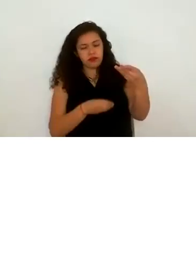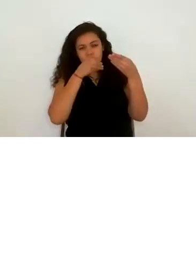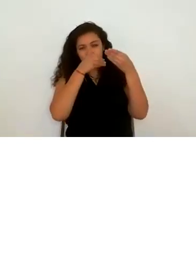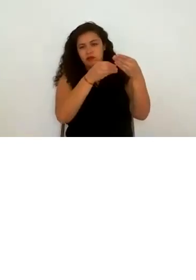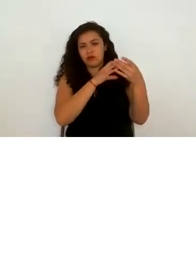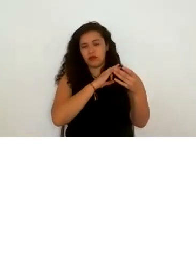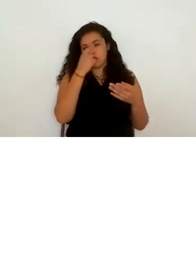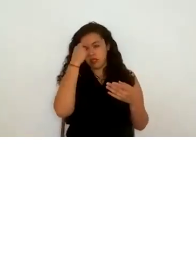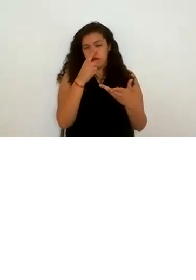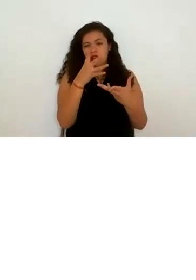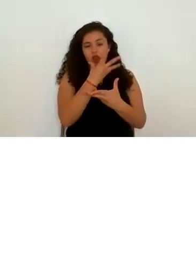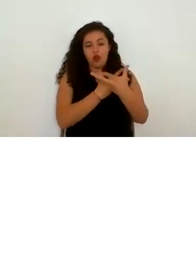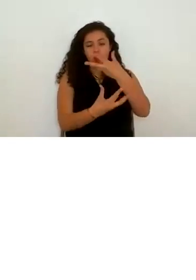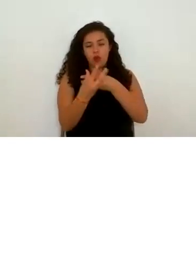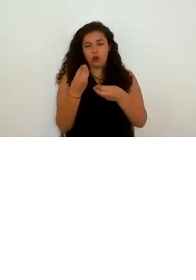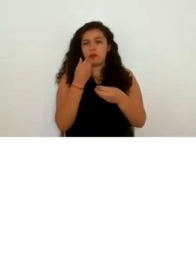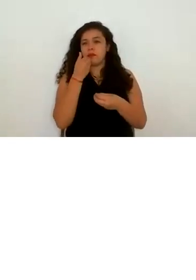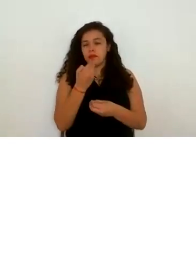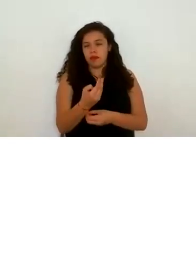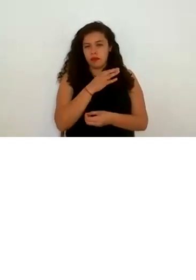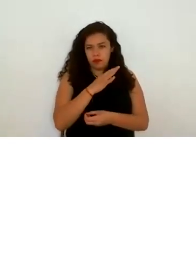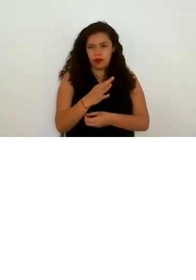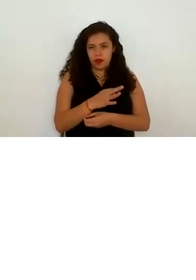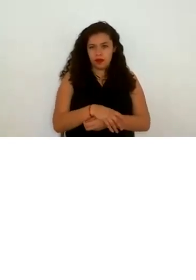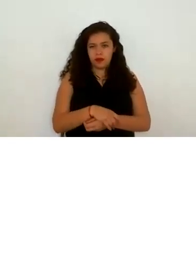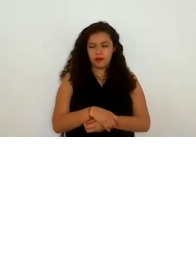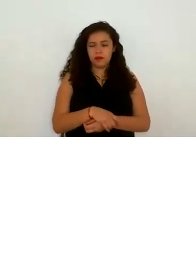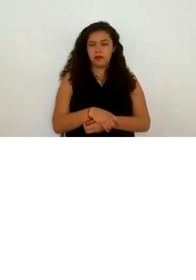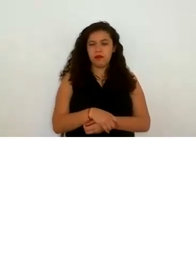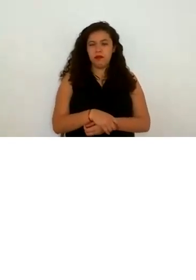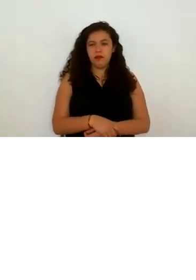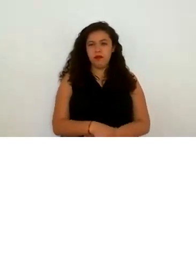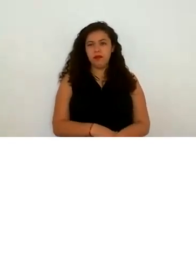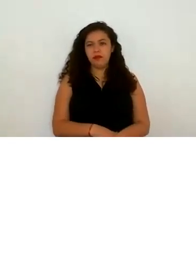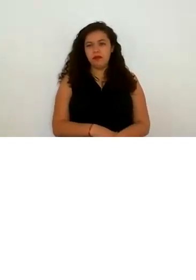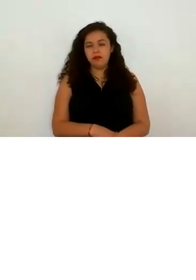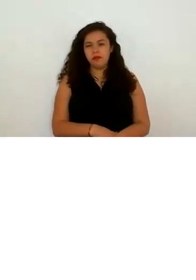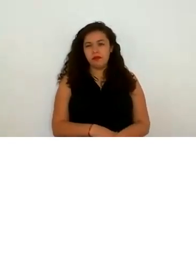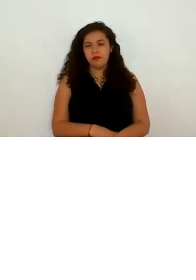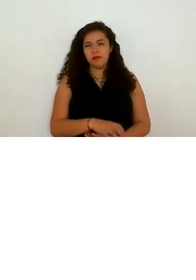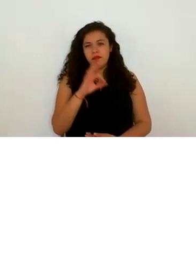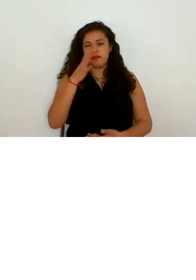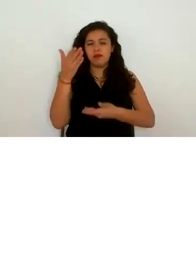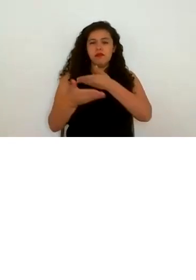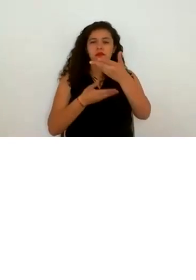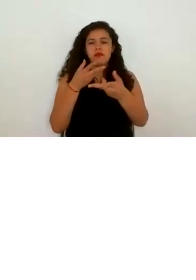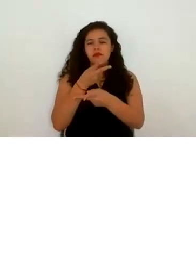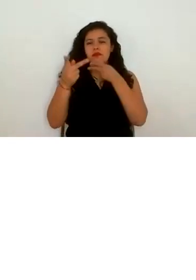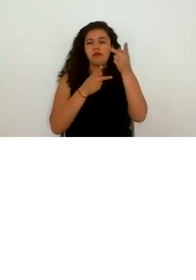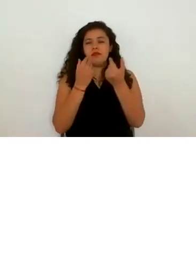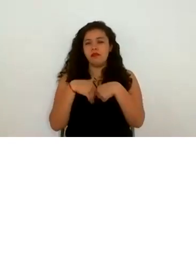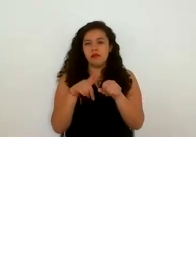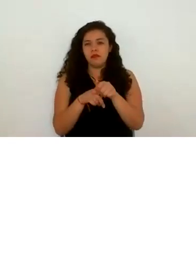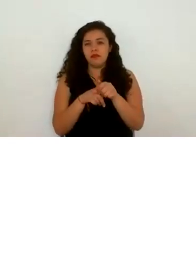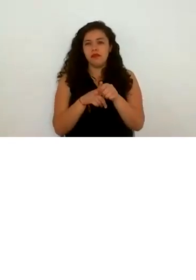forma va a ir aportando al expediente del trabajador. A lo mejor el área de prestaciones sociales dice voy a dar